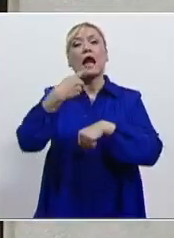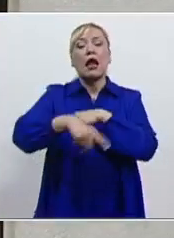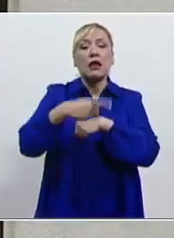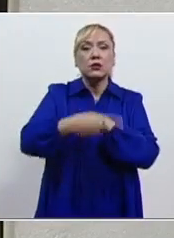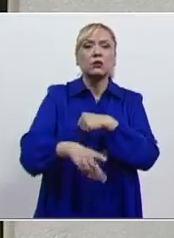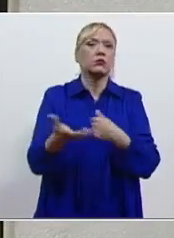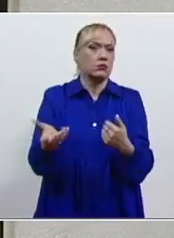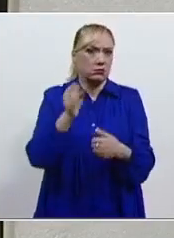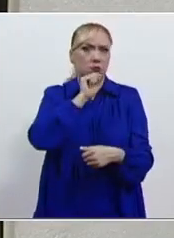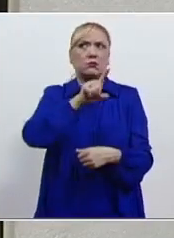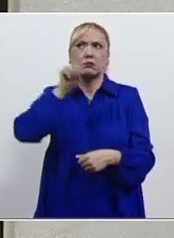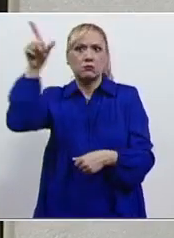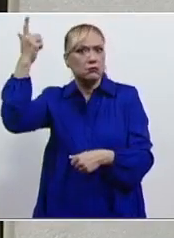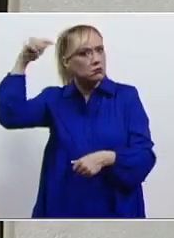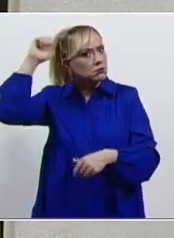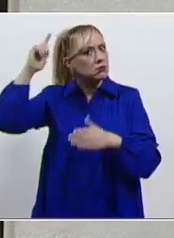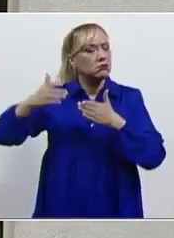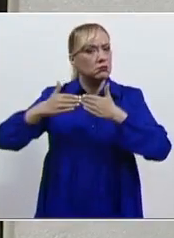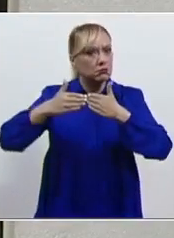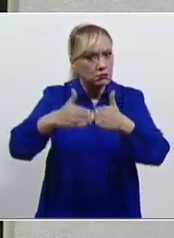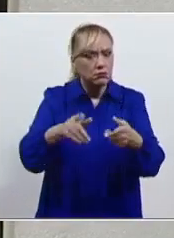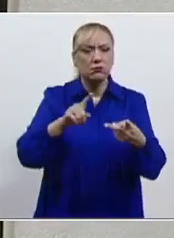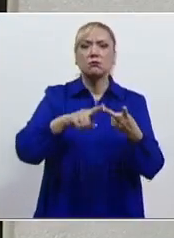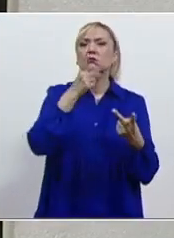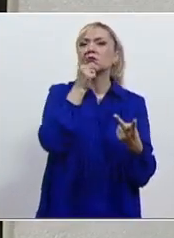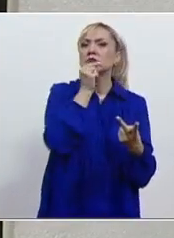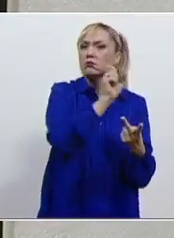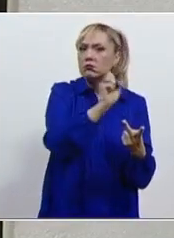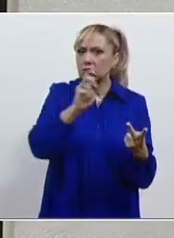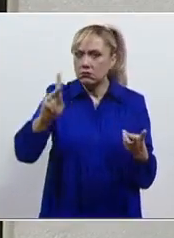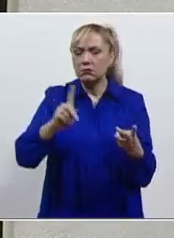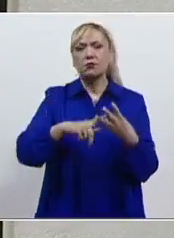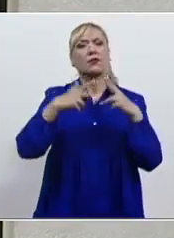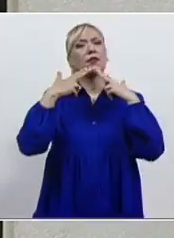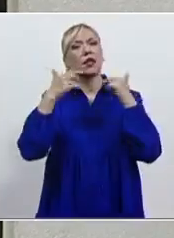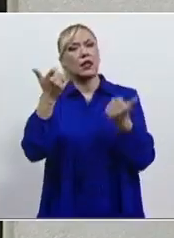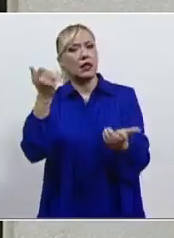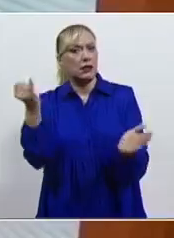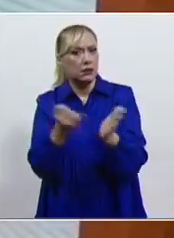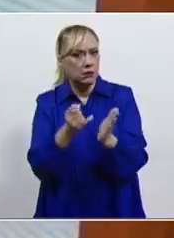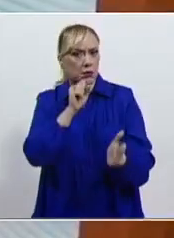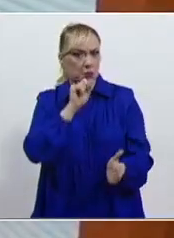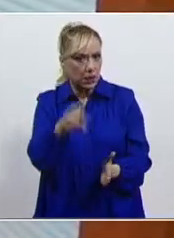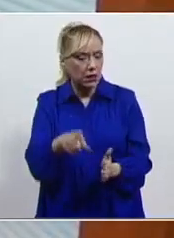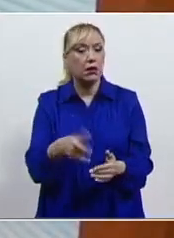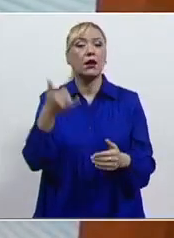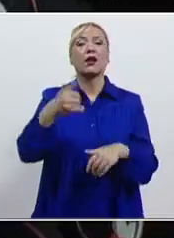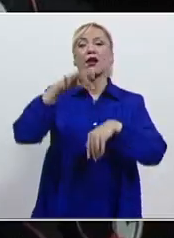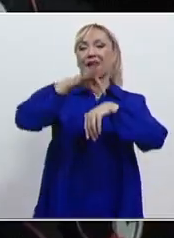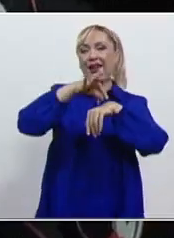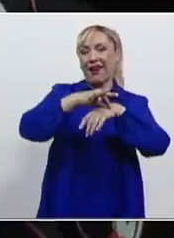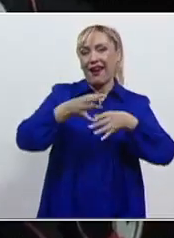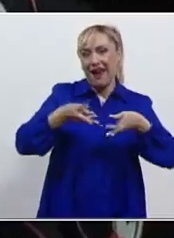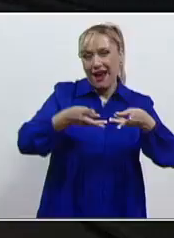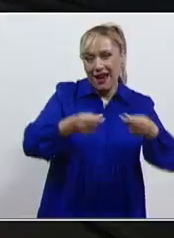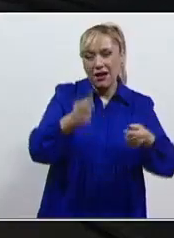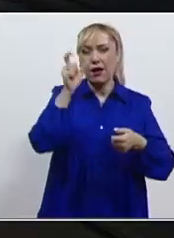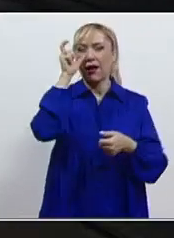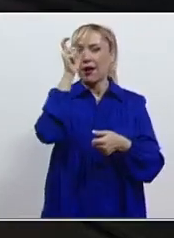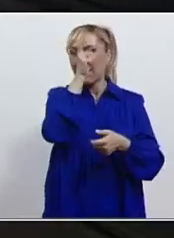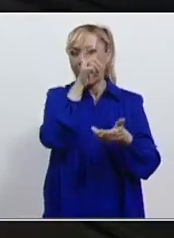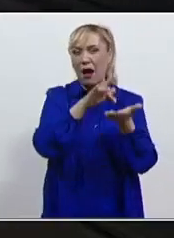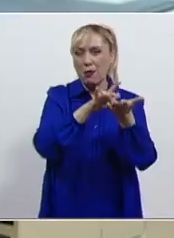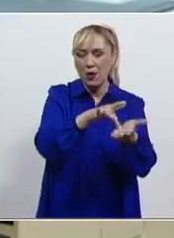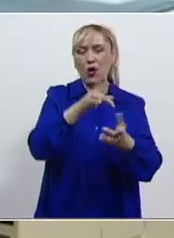dependencias como las Secretarías de Marina, Seguridad Pública y Hacienda. En cuanto al seguro de gastos médicos, apoyo para anteojos y para